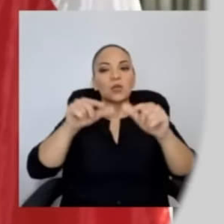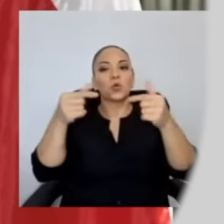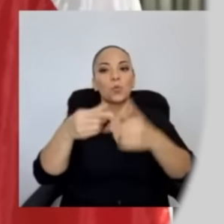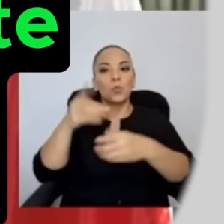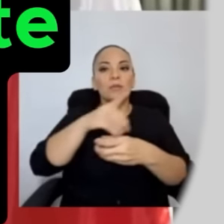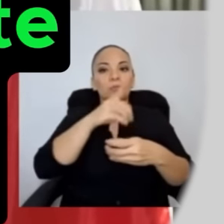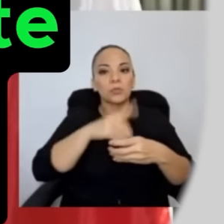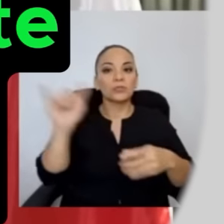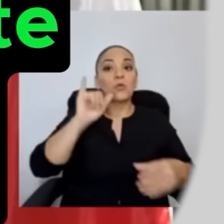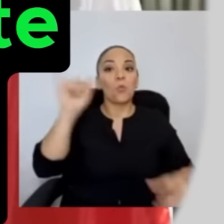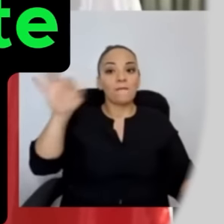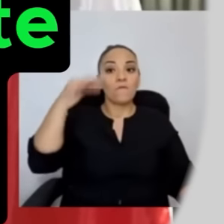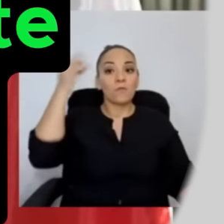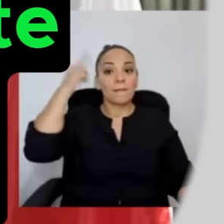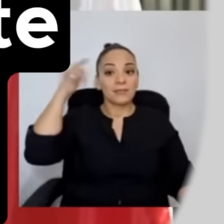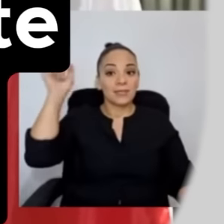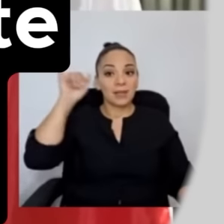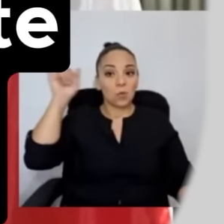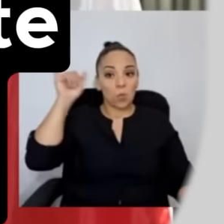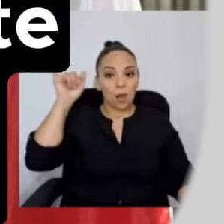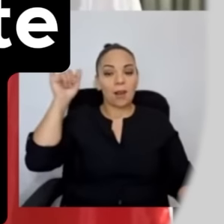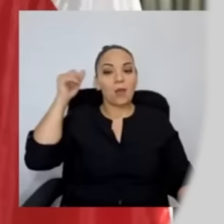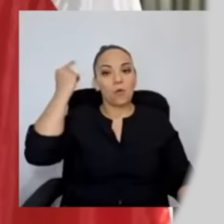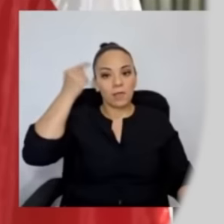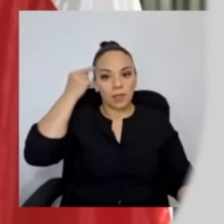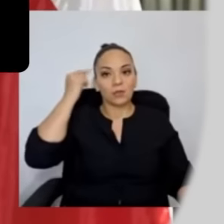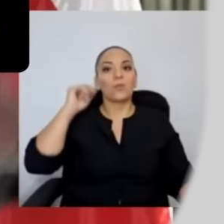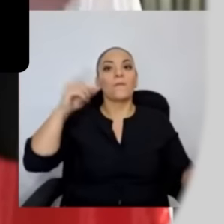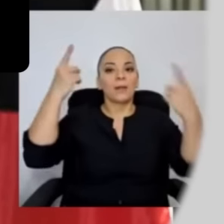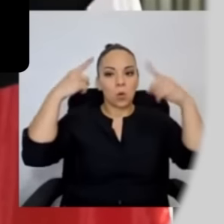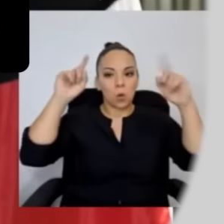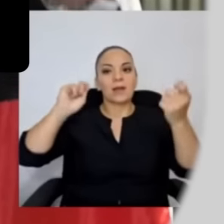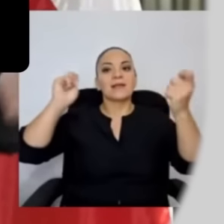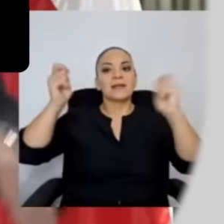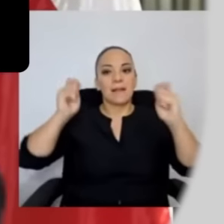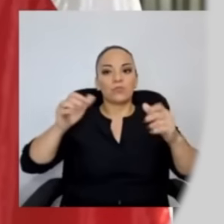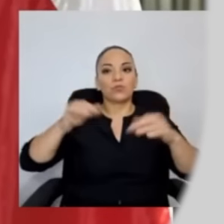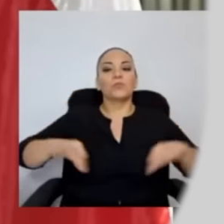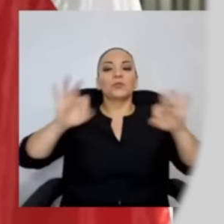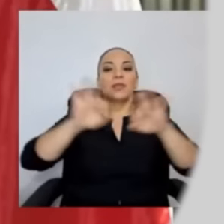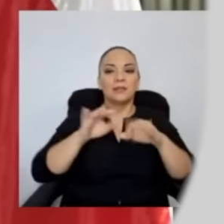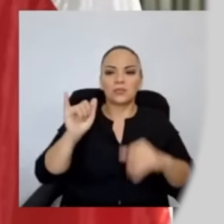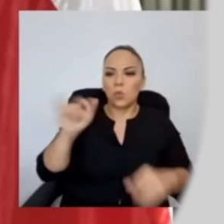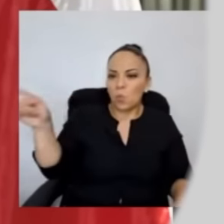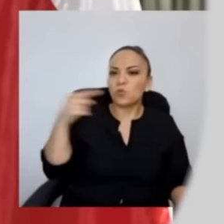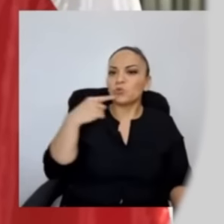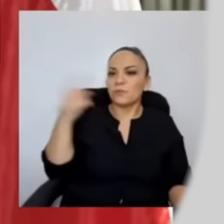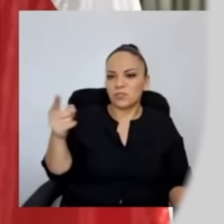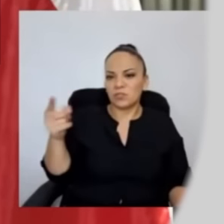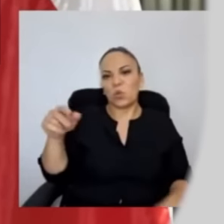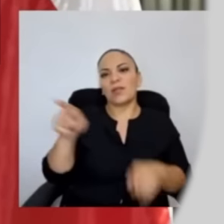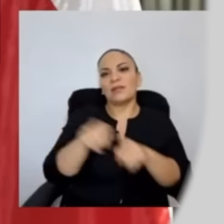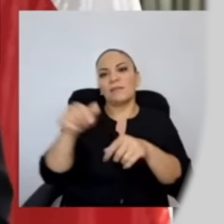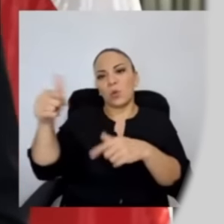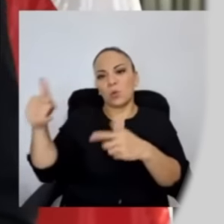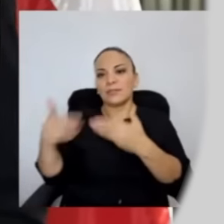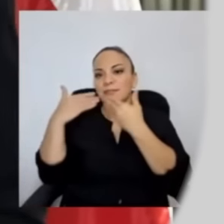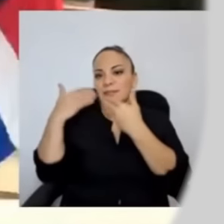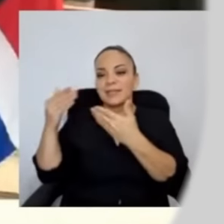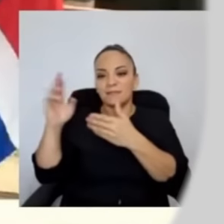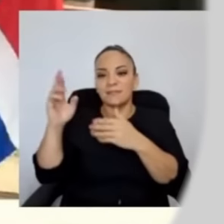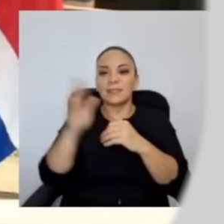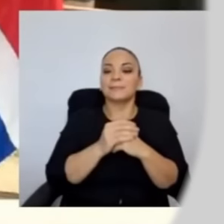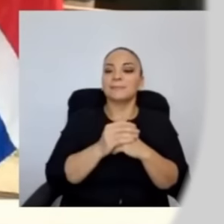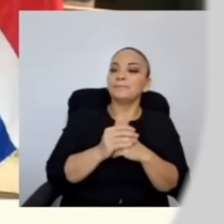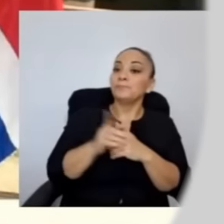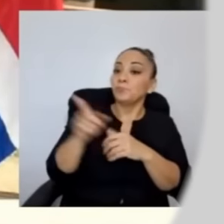manera de pensar, suficientemente grande para poder hacer cambios como los que usted menciona y otros. Gracias, don Richard. ¿Tiene